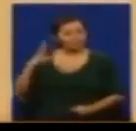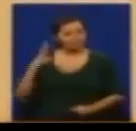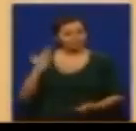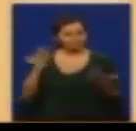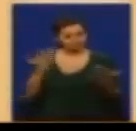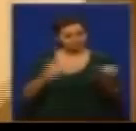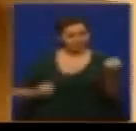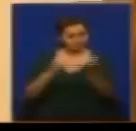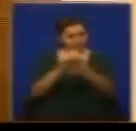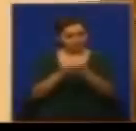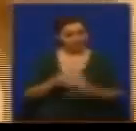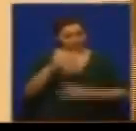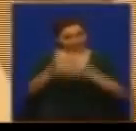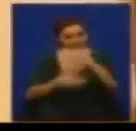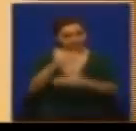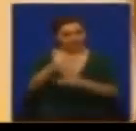todo nuestro apoyo. Adelante.